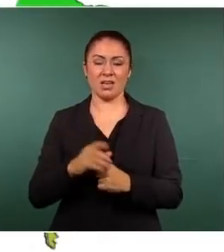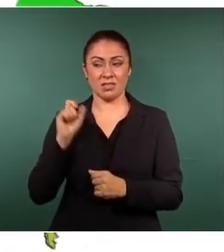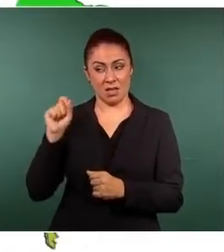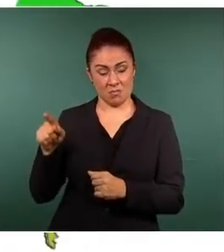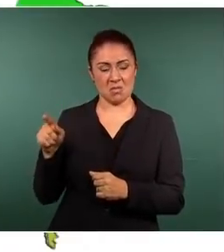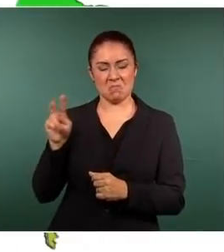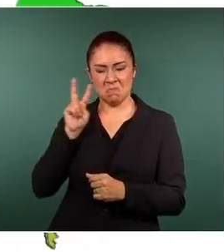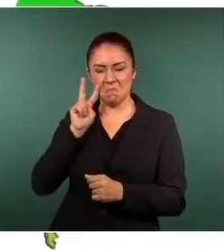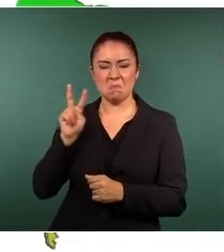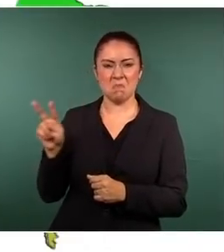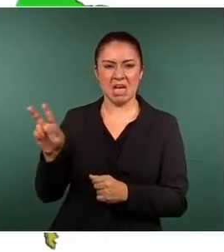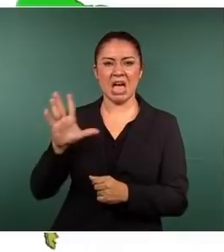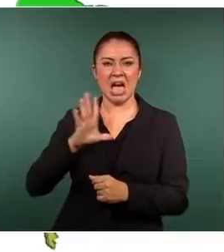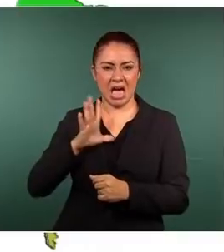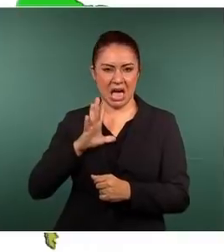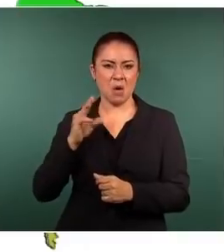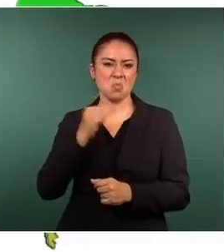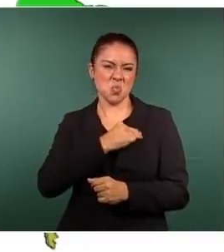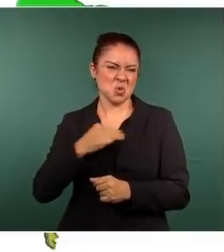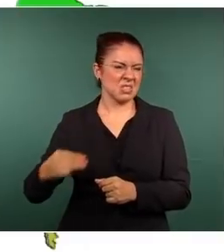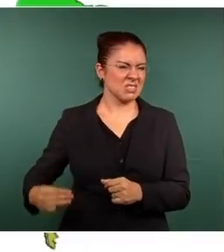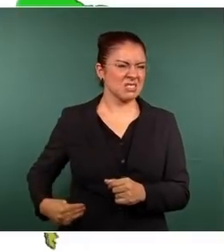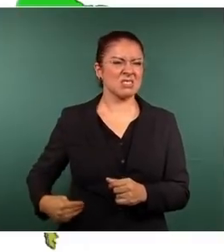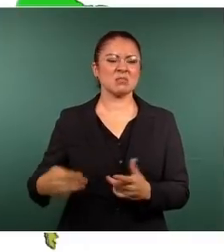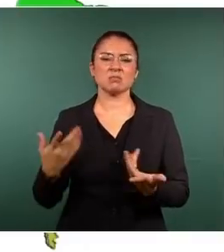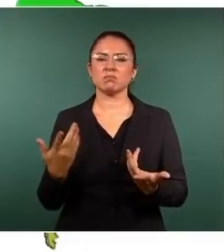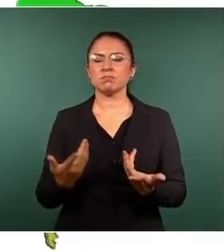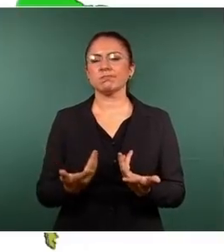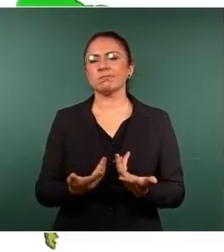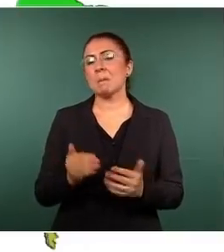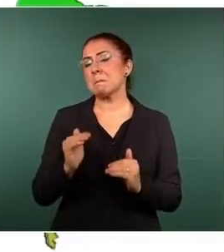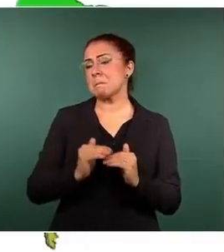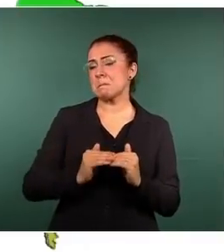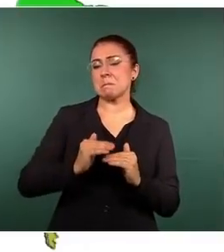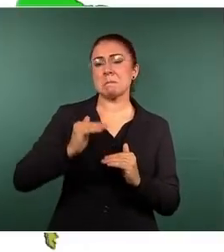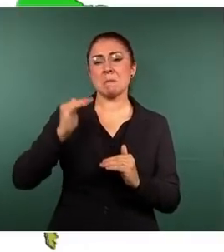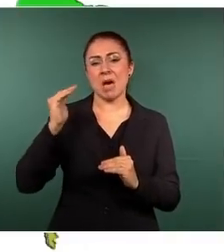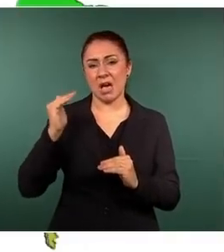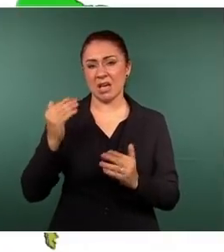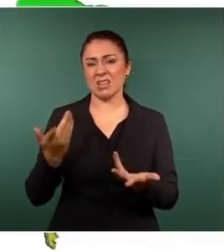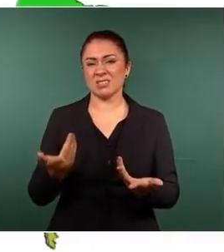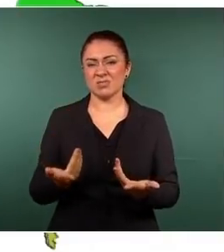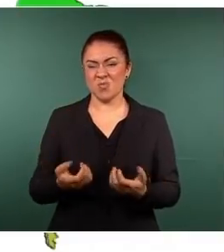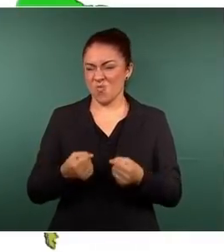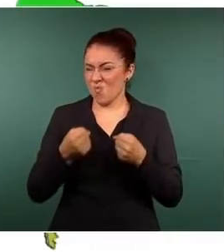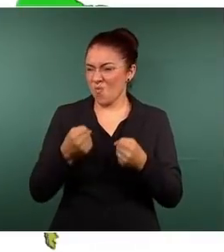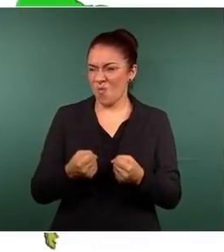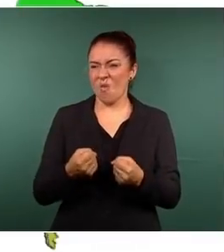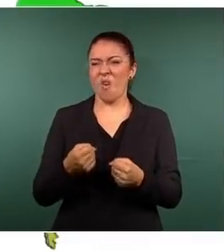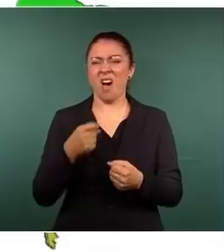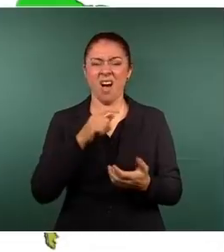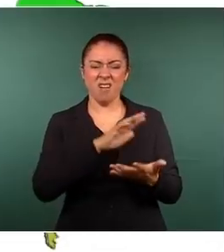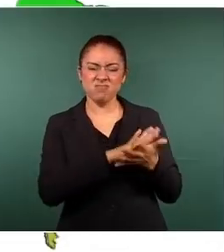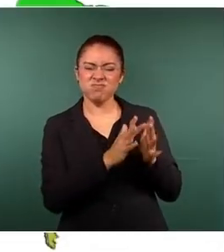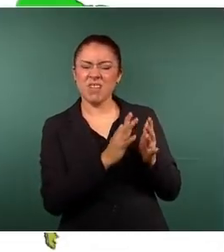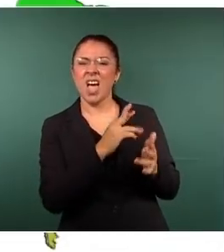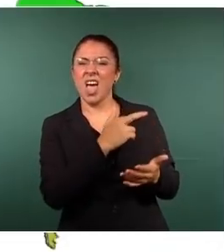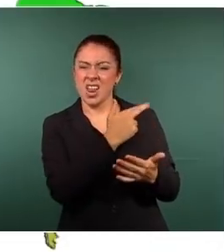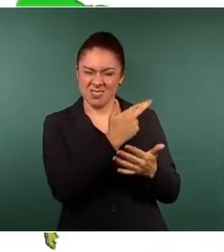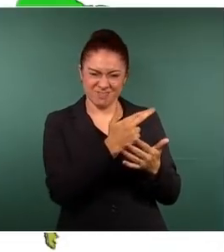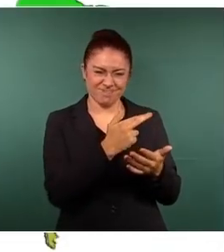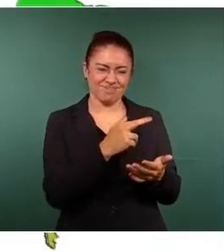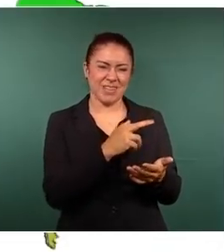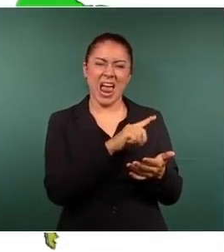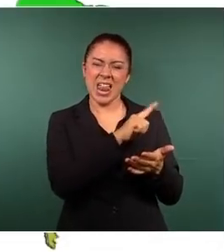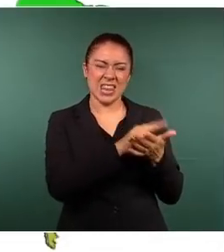los lugares los municipios entonces se tiene una mayor presencia de los delitos que aquí en el estado ocurre